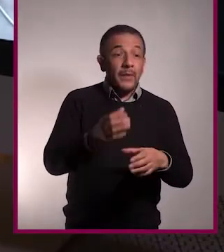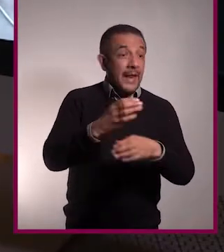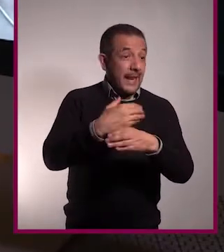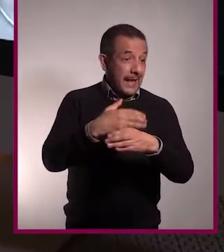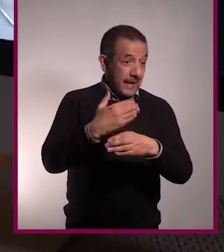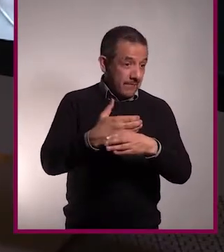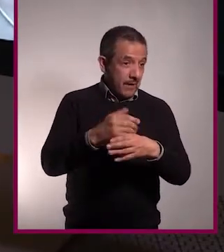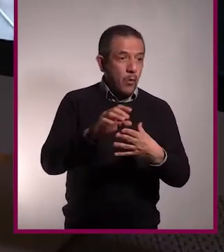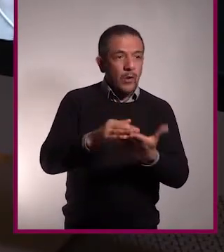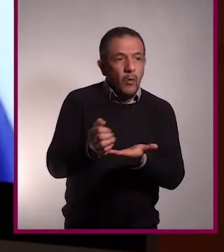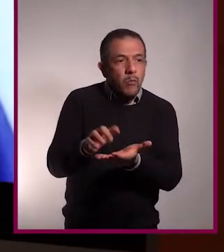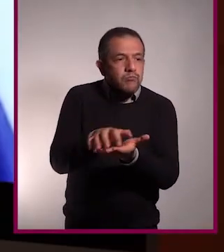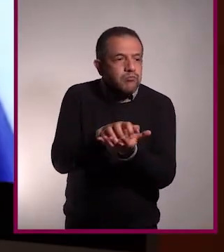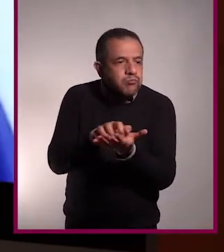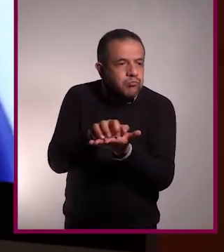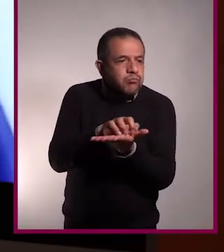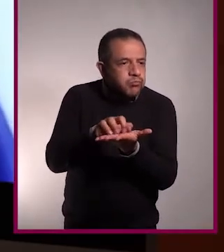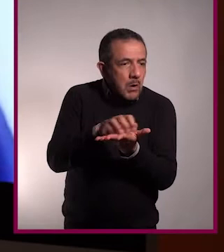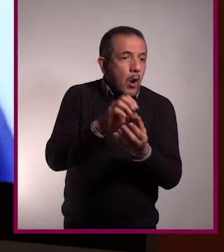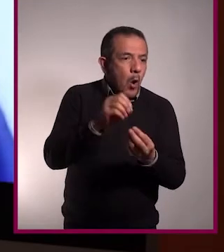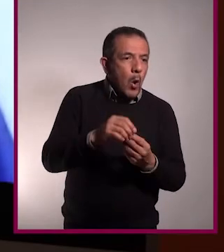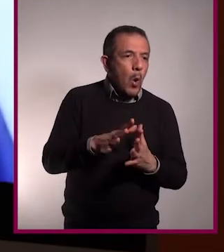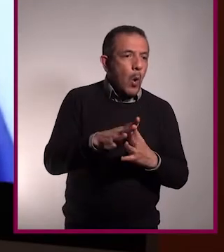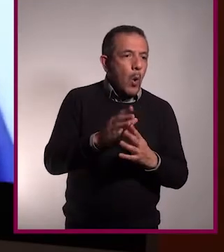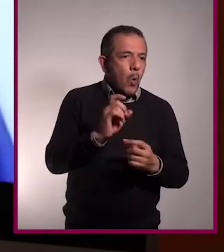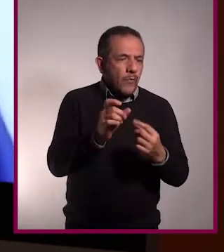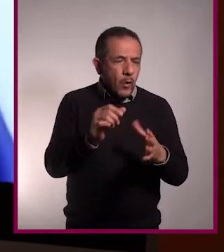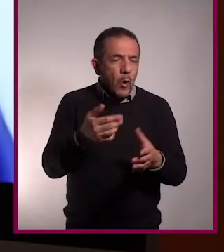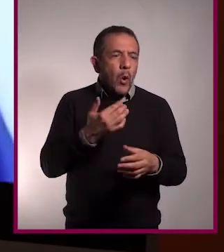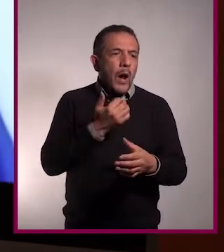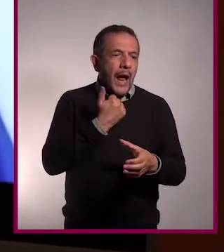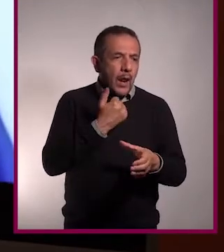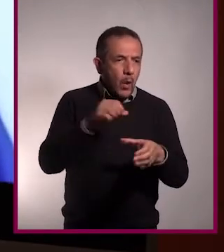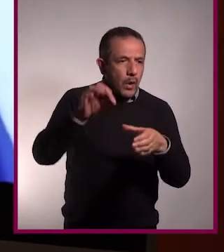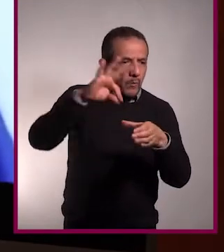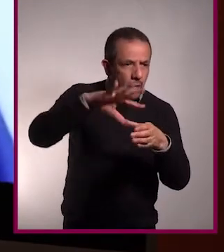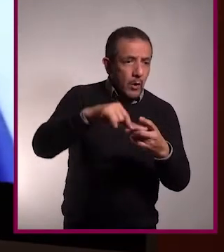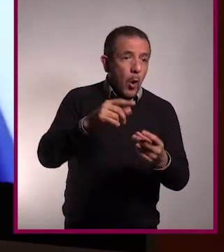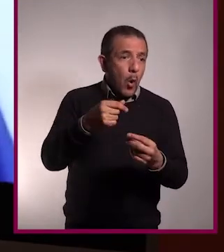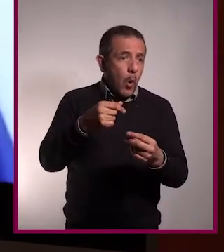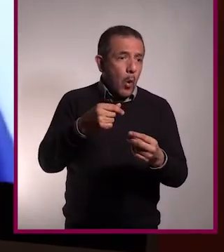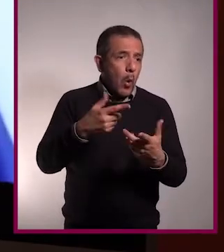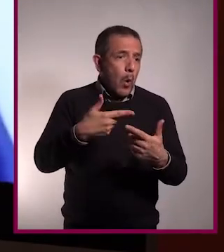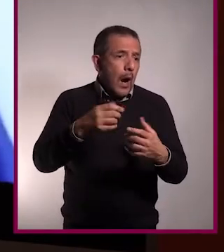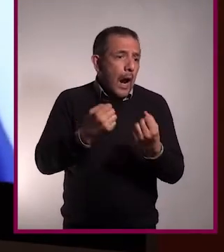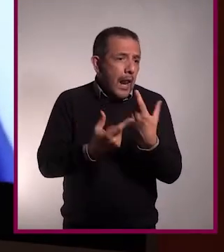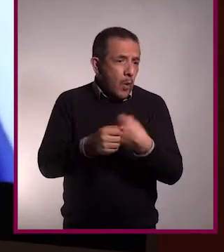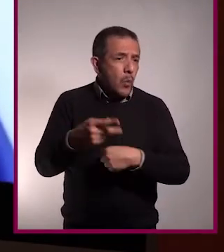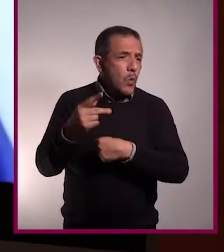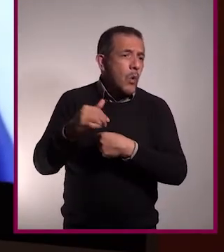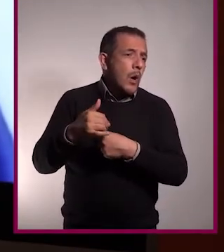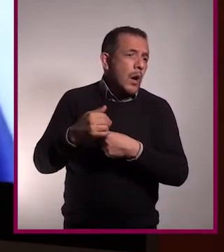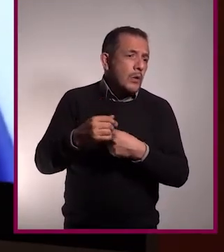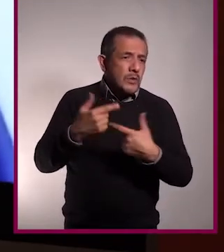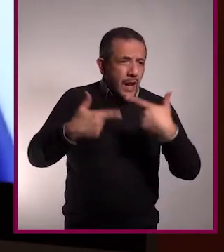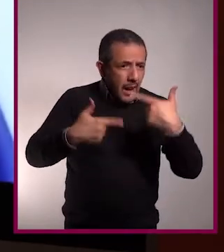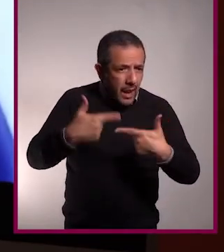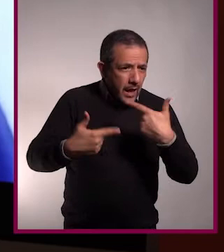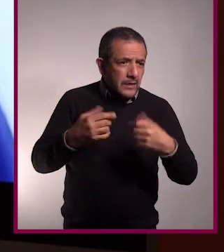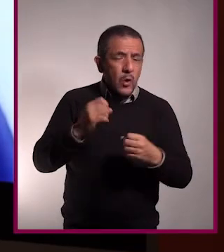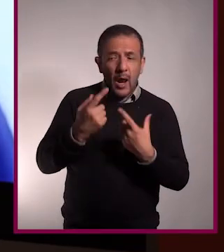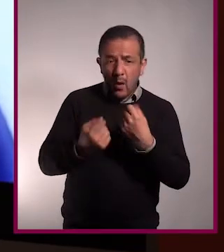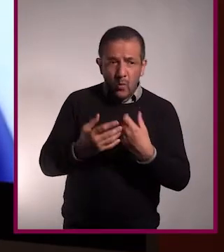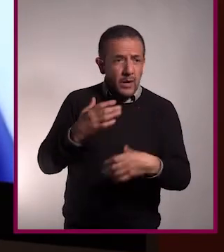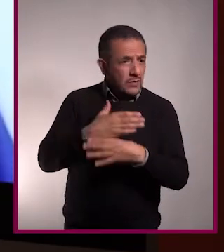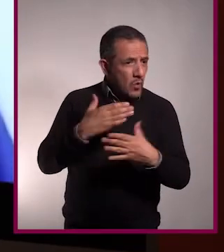procesados como los que han sufrido como algún proceso, por ejemplo, el café con la molienda, una fermentación no alcohólica, los